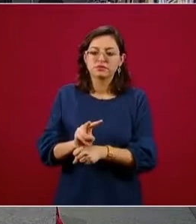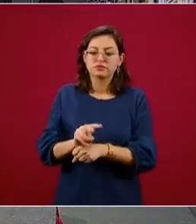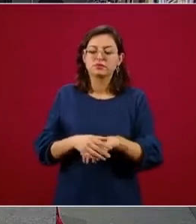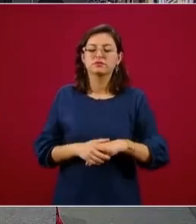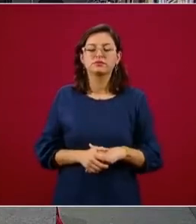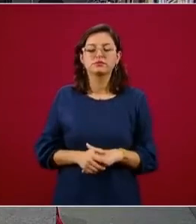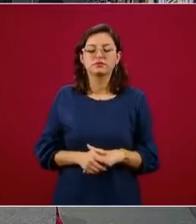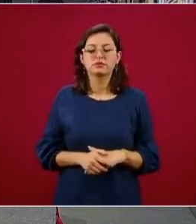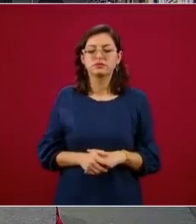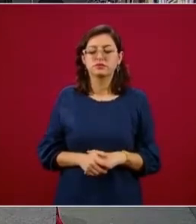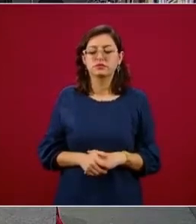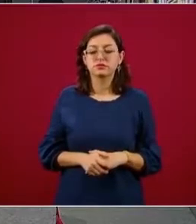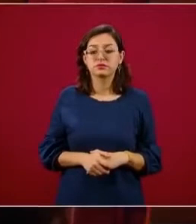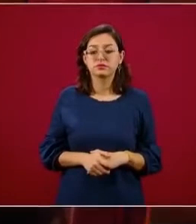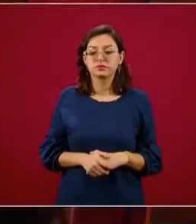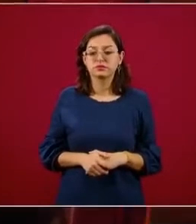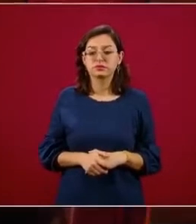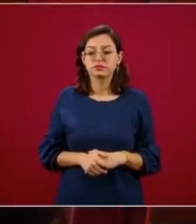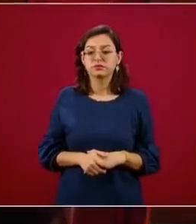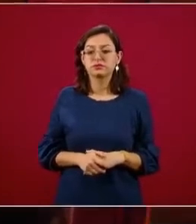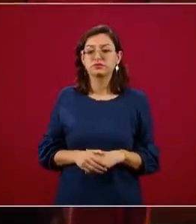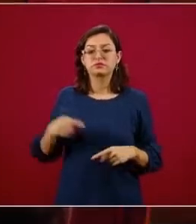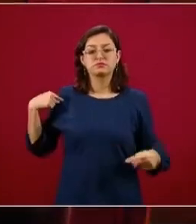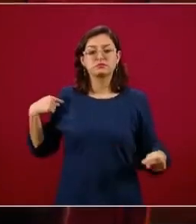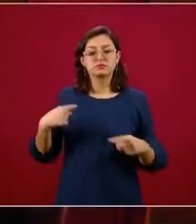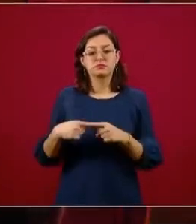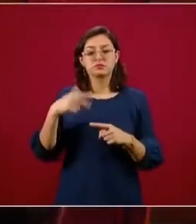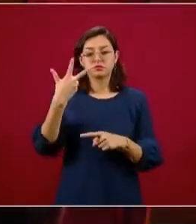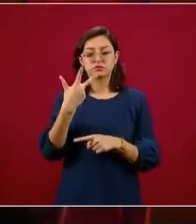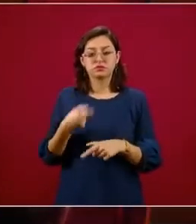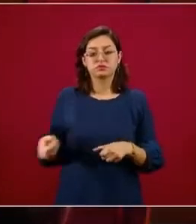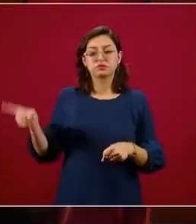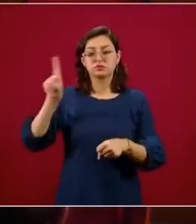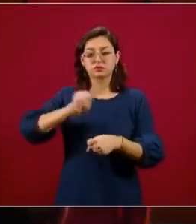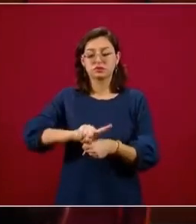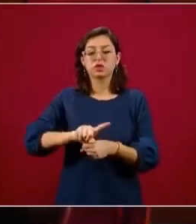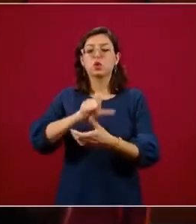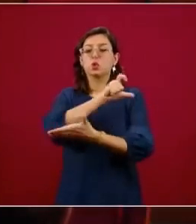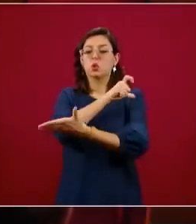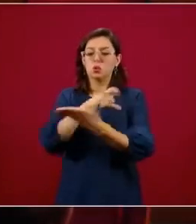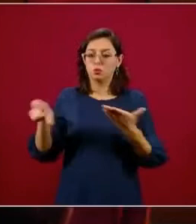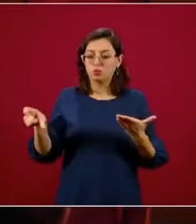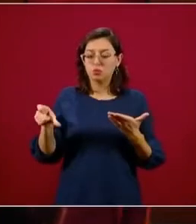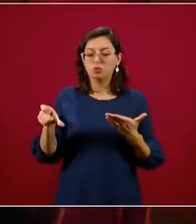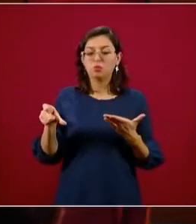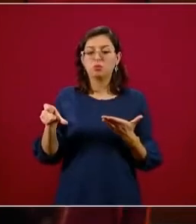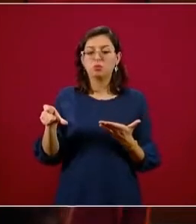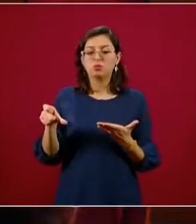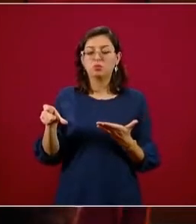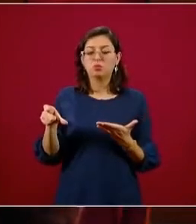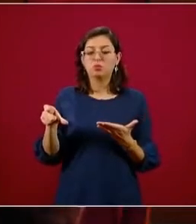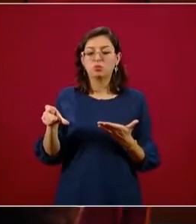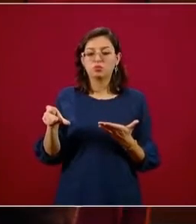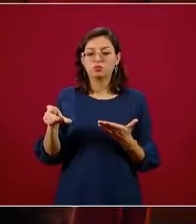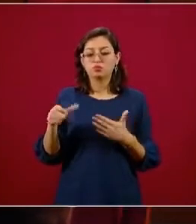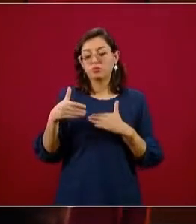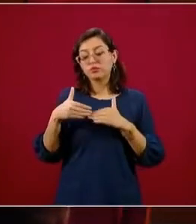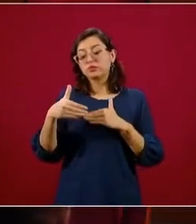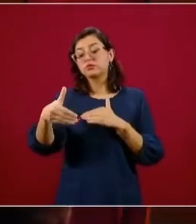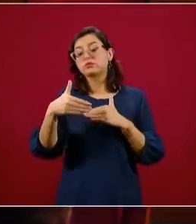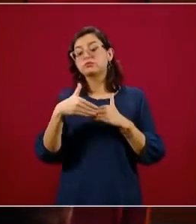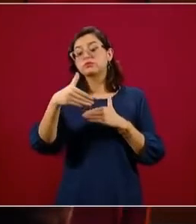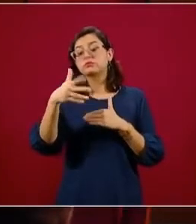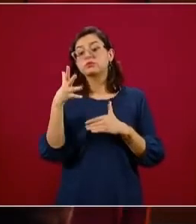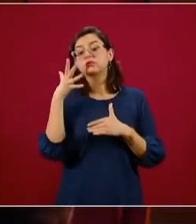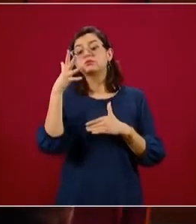Y hace ya 8 días se realizó la compra, ya proyectando